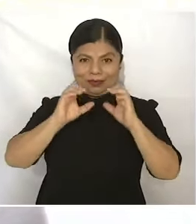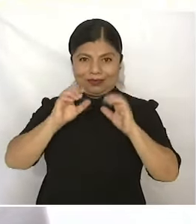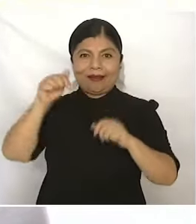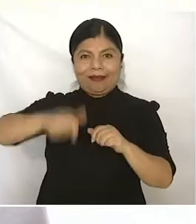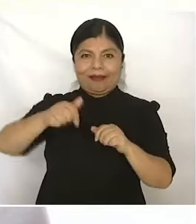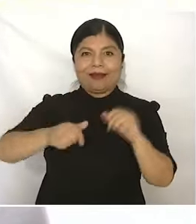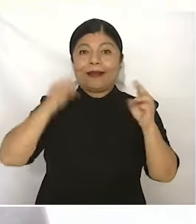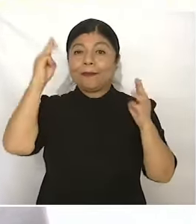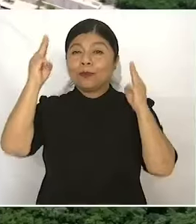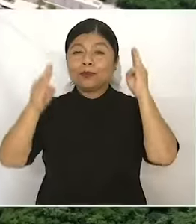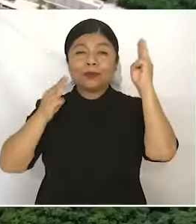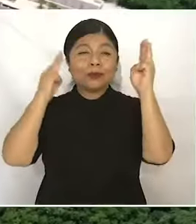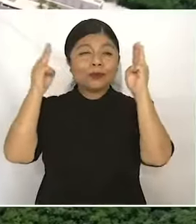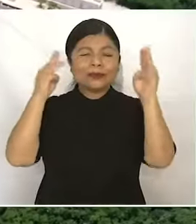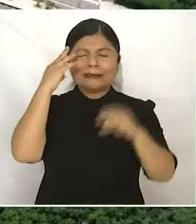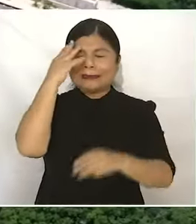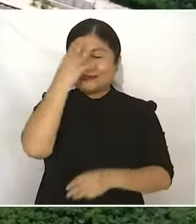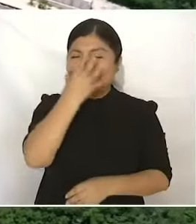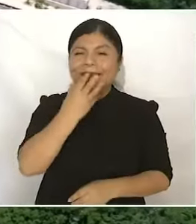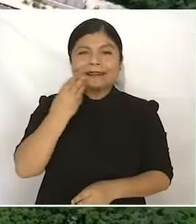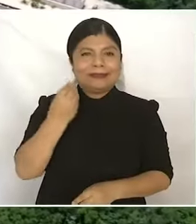qué cosa tan bella.